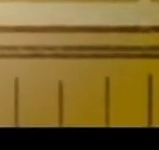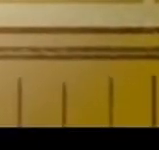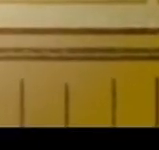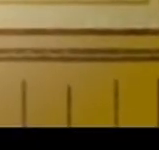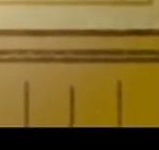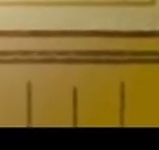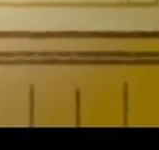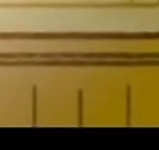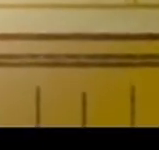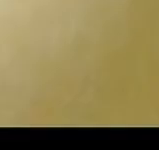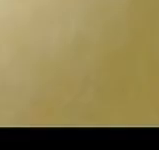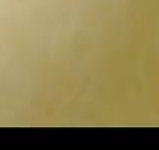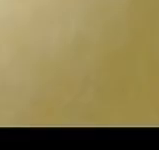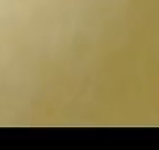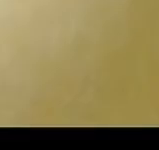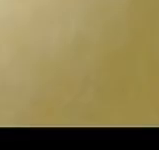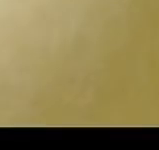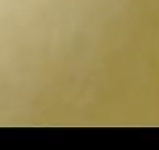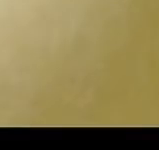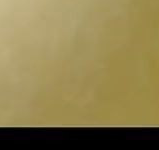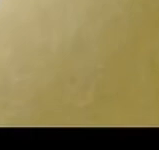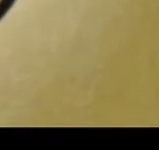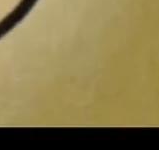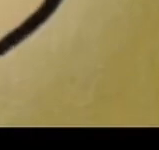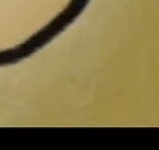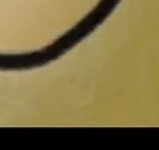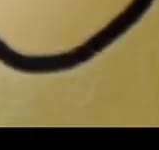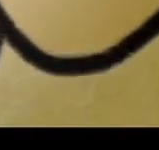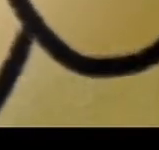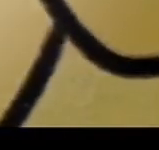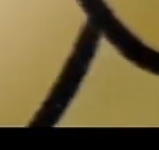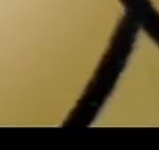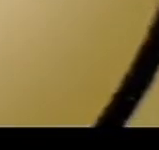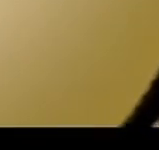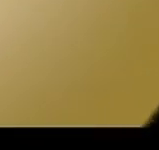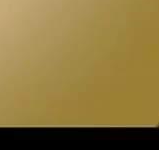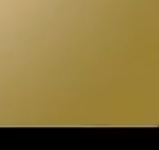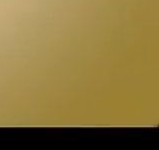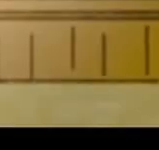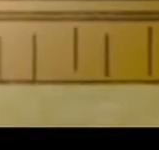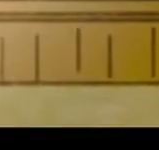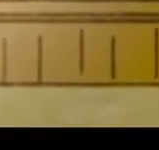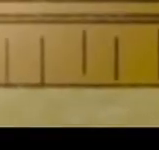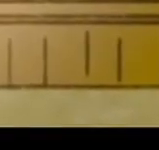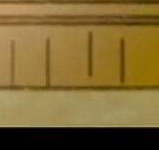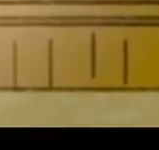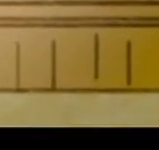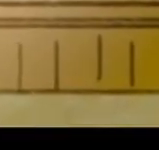lugar donde todo era permitido y donde todos eran